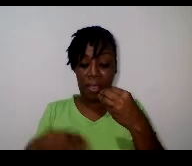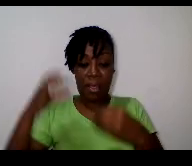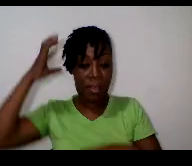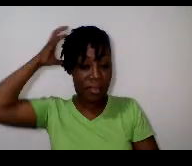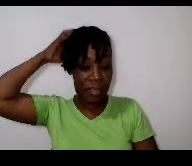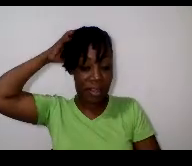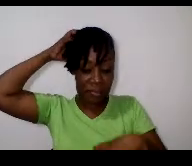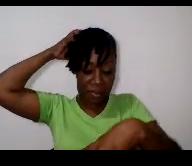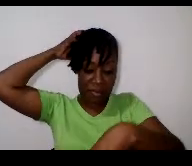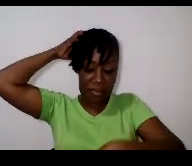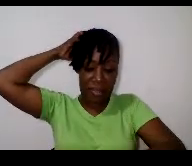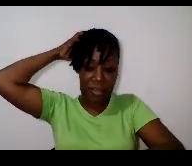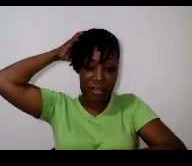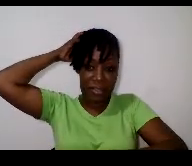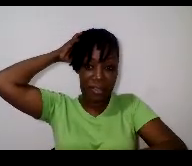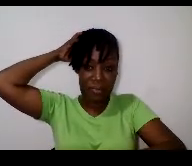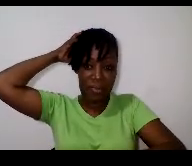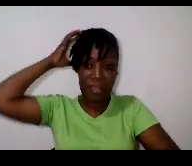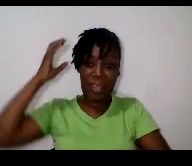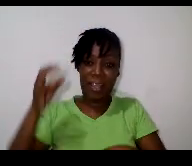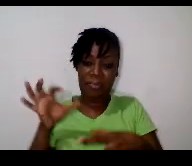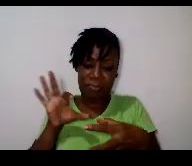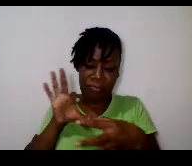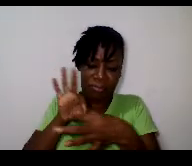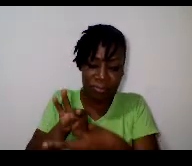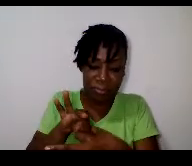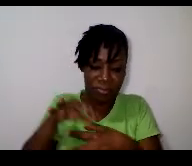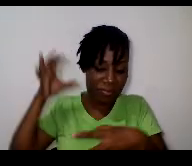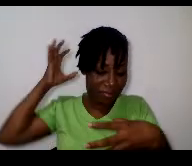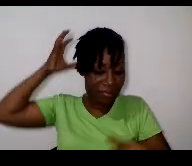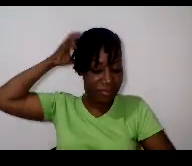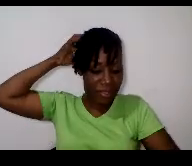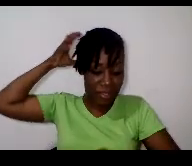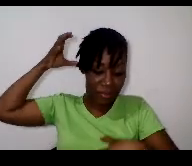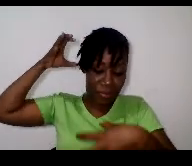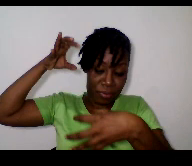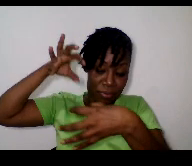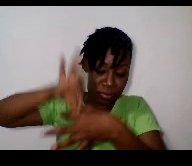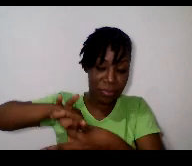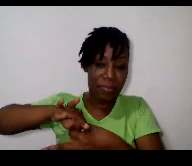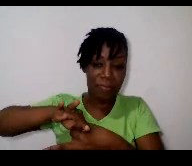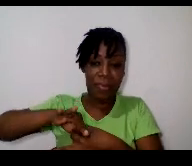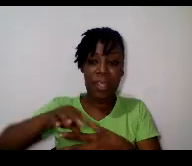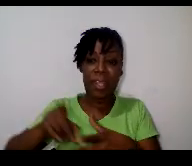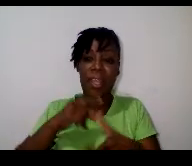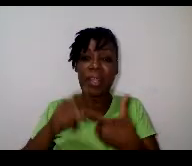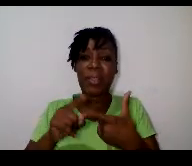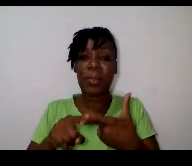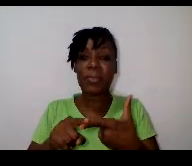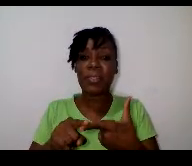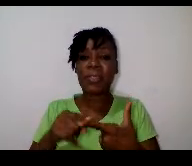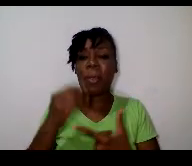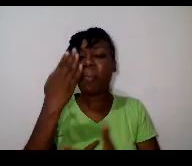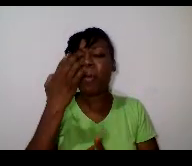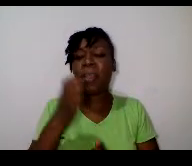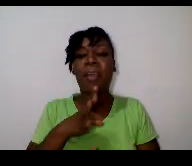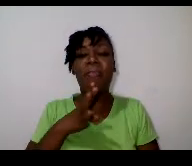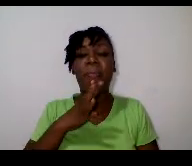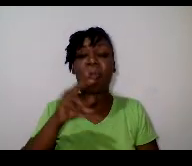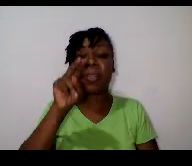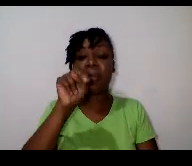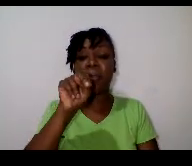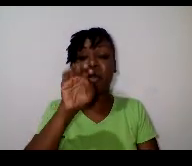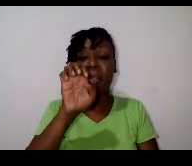y cómo llamamos a esto por qué llamamos al estómago el segundo cerebro, y hablar un poco más de estos neuroalimentos o